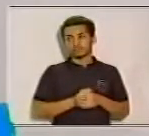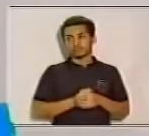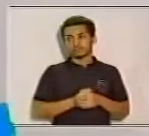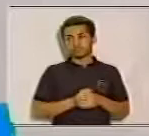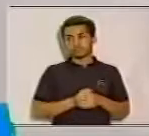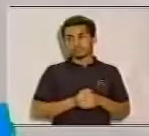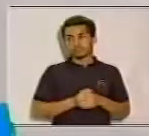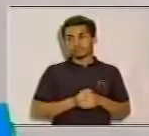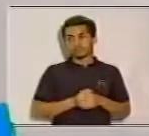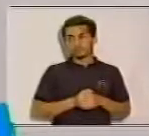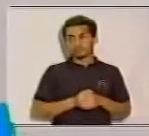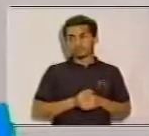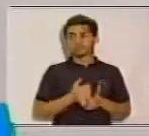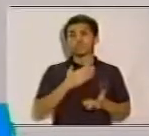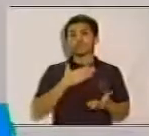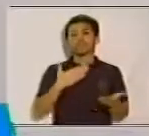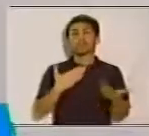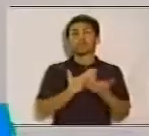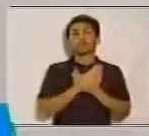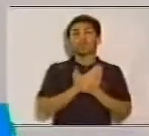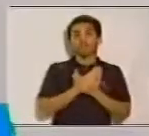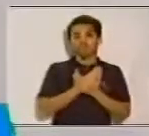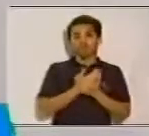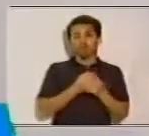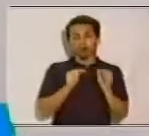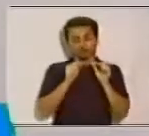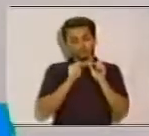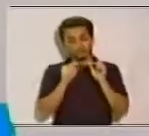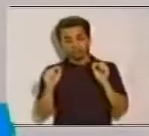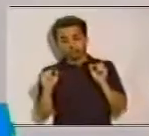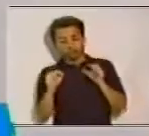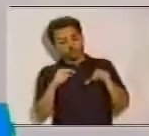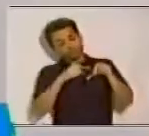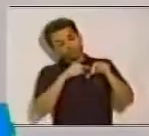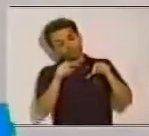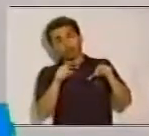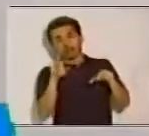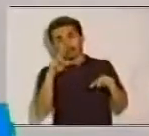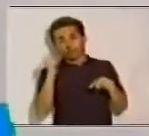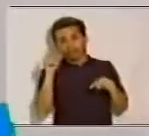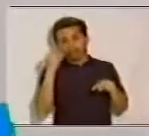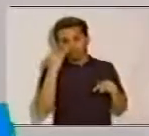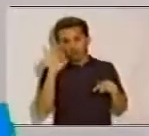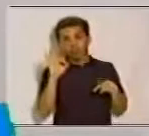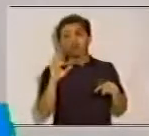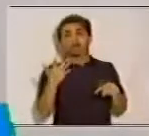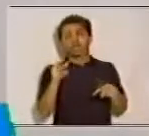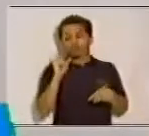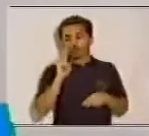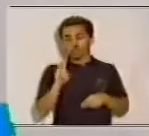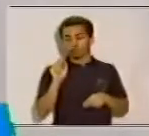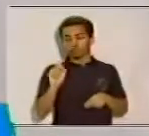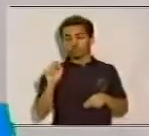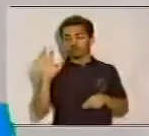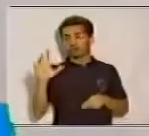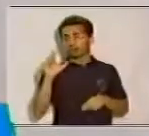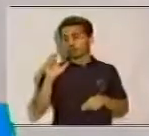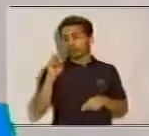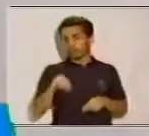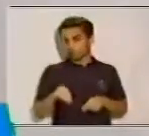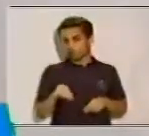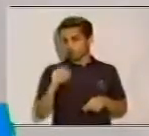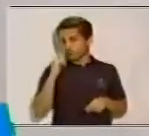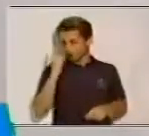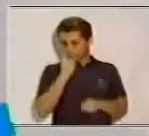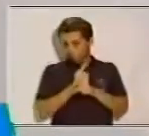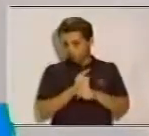radio menor, va a ser de 2.5 centímetros. Localícenlo bien. Revisen que